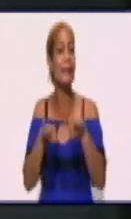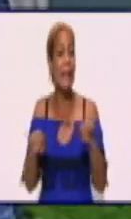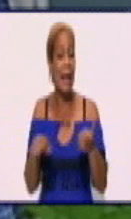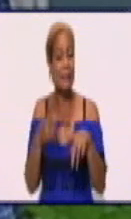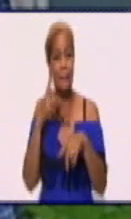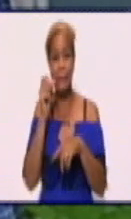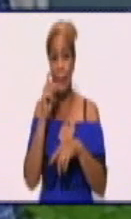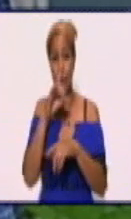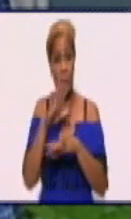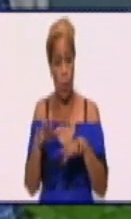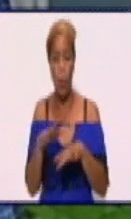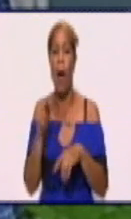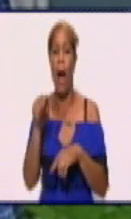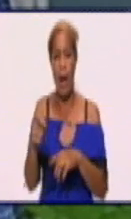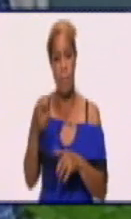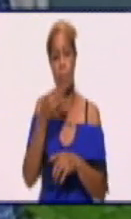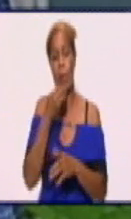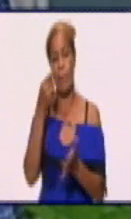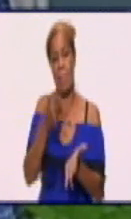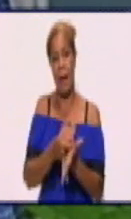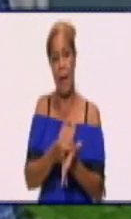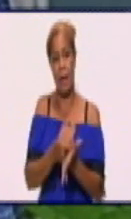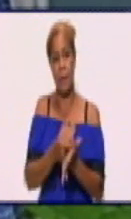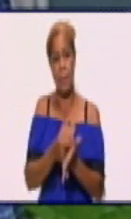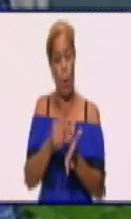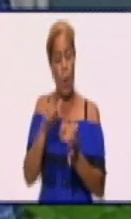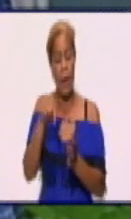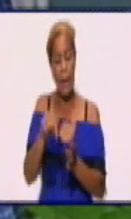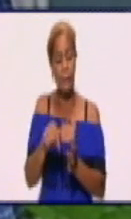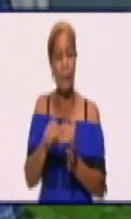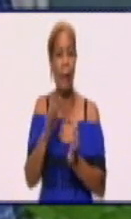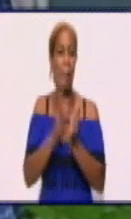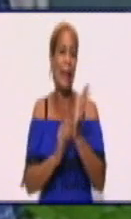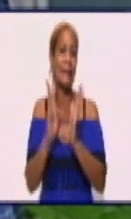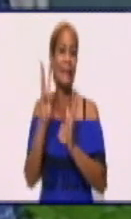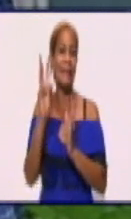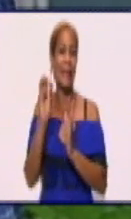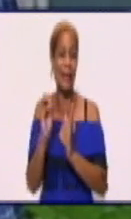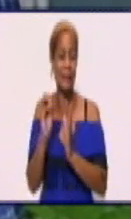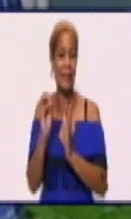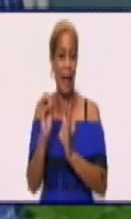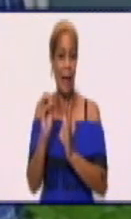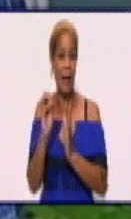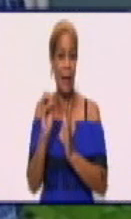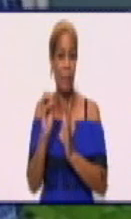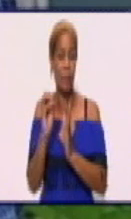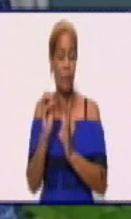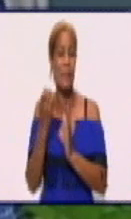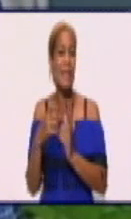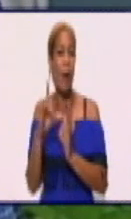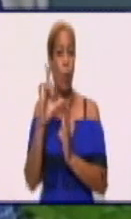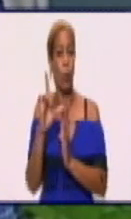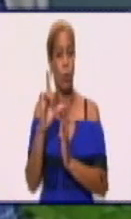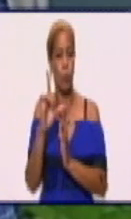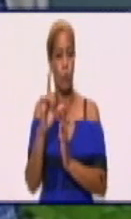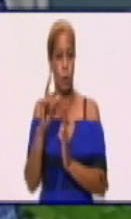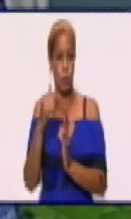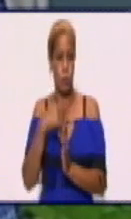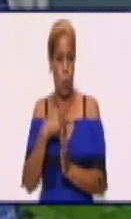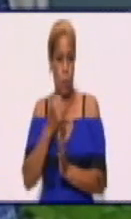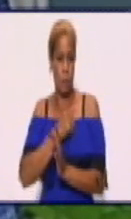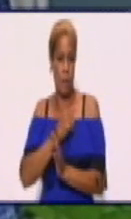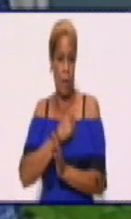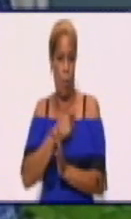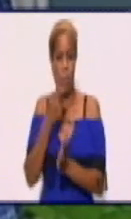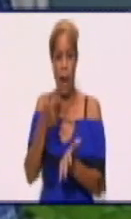soy trabajador por cuenta propia no puedo pagar digamos estamos en julio y yo quiero pagar agosto septiembre y octubre porque así ya